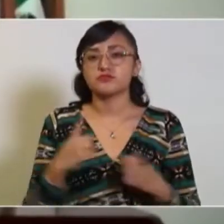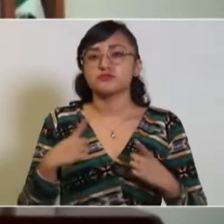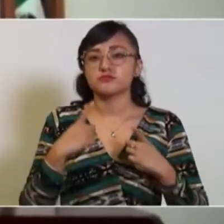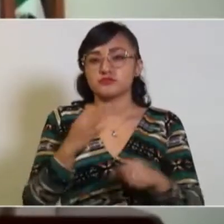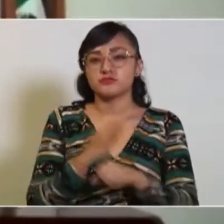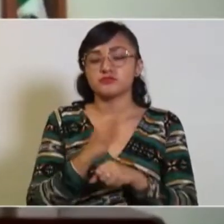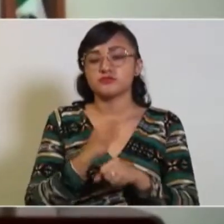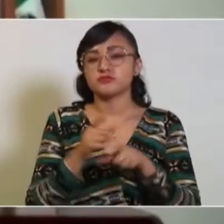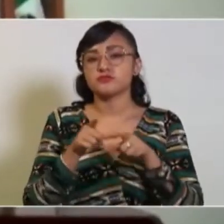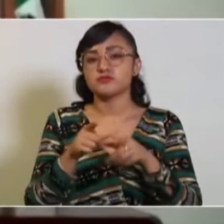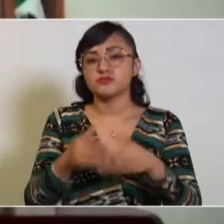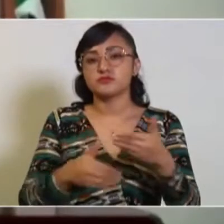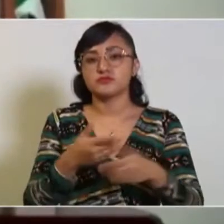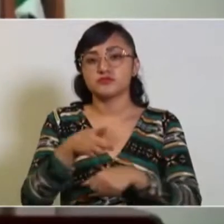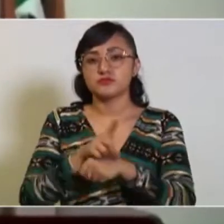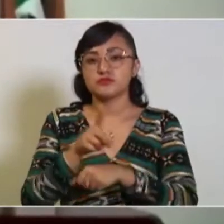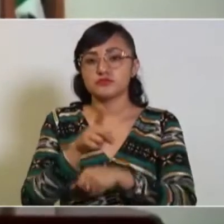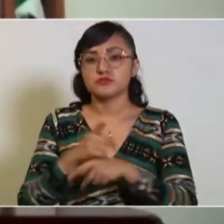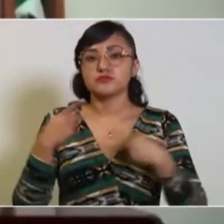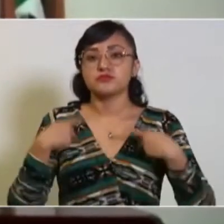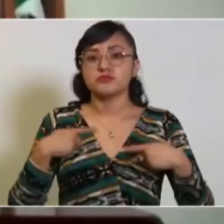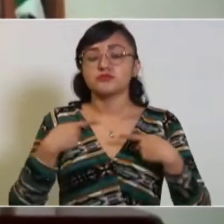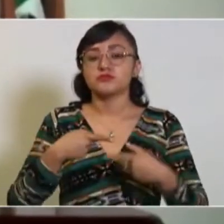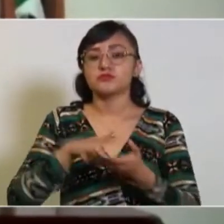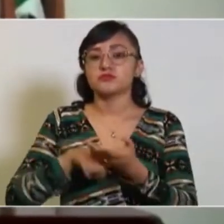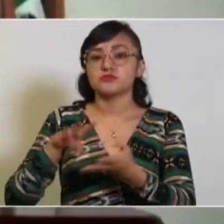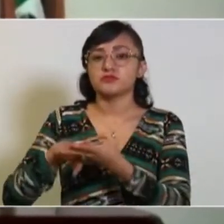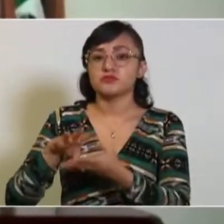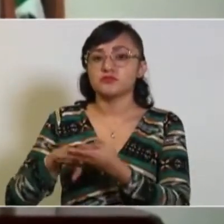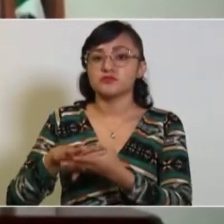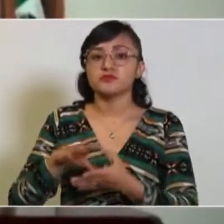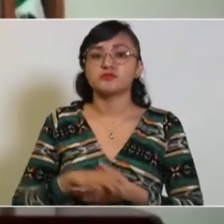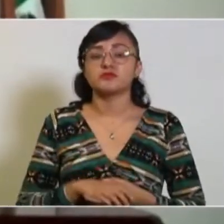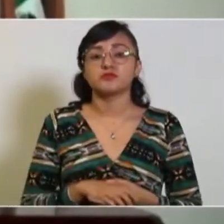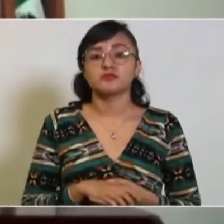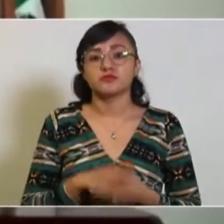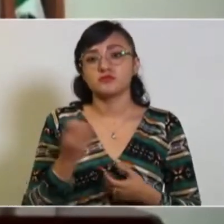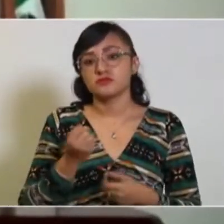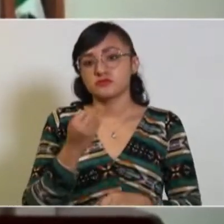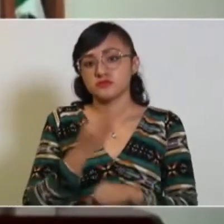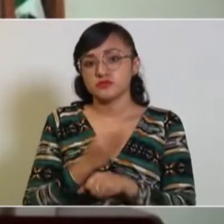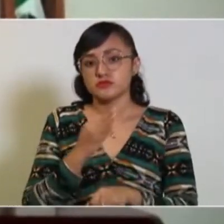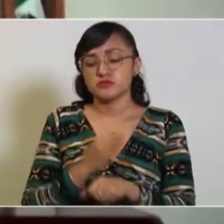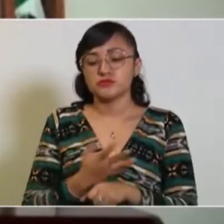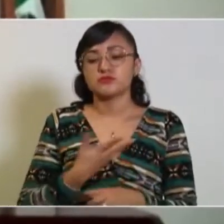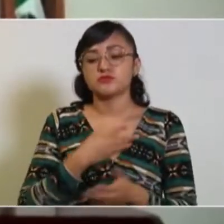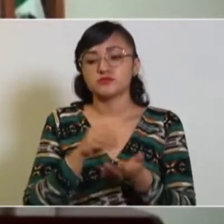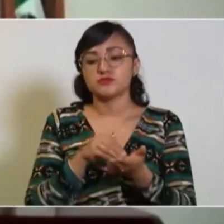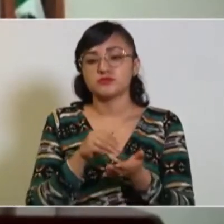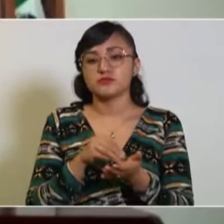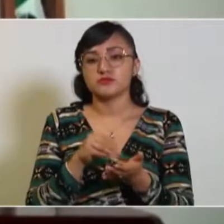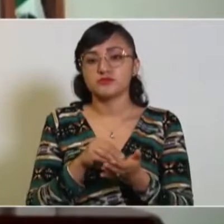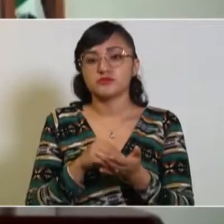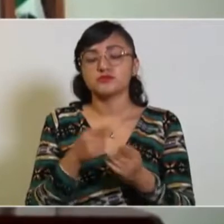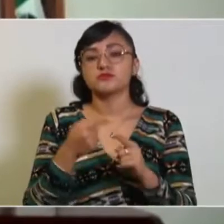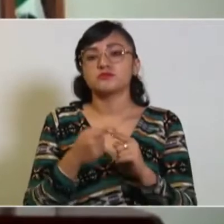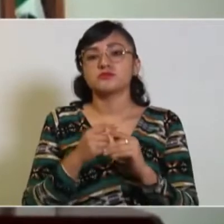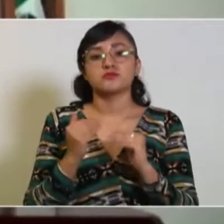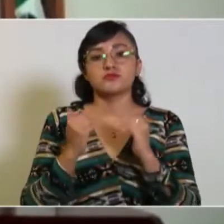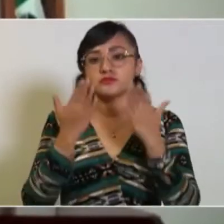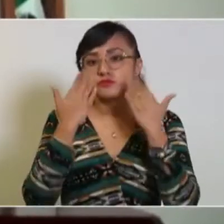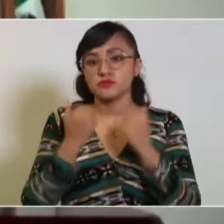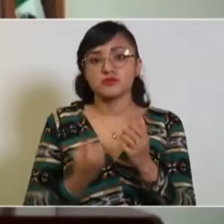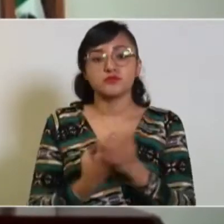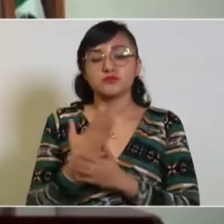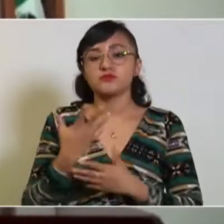dar cuenta que en el seguimiento diario que llevamos de las personas privadas de su libertad, afortunadamente mantenemos la racha, no hay